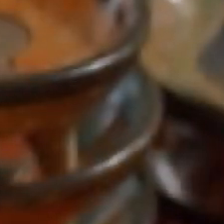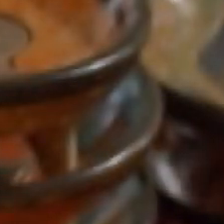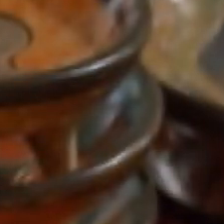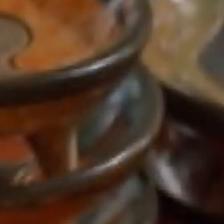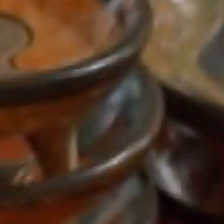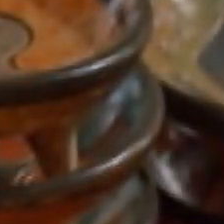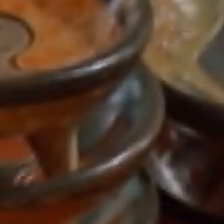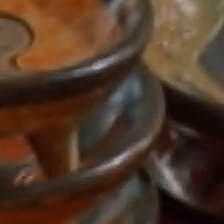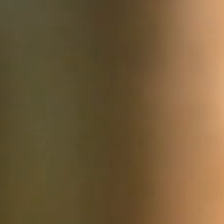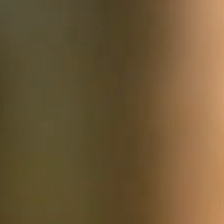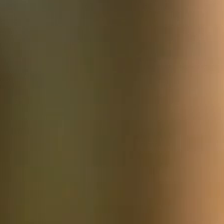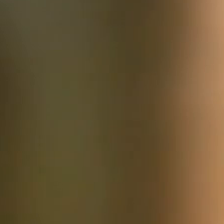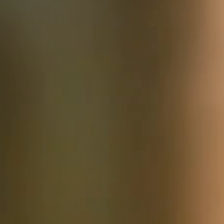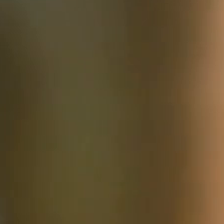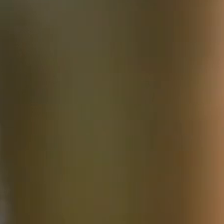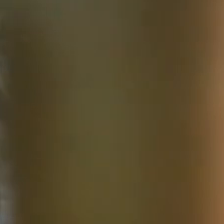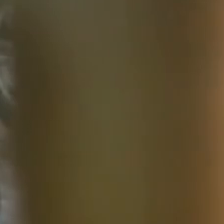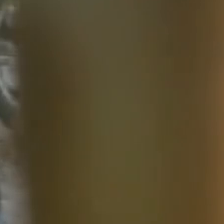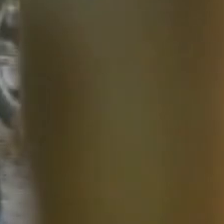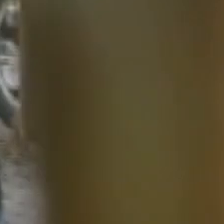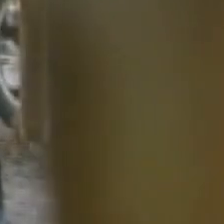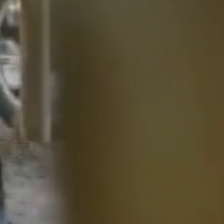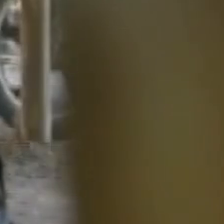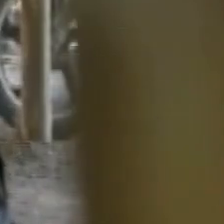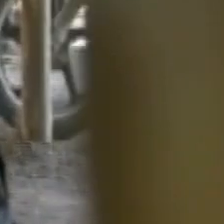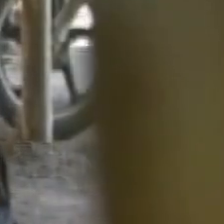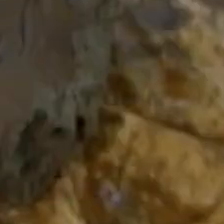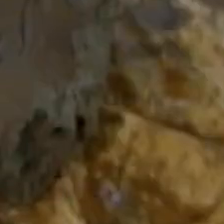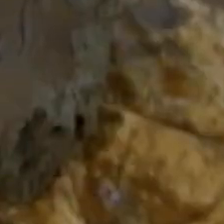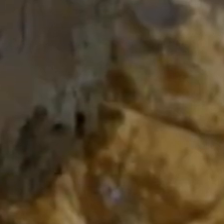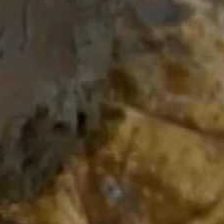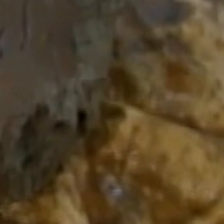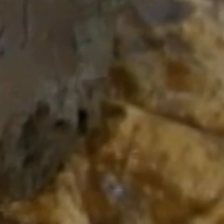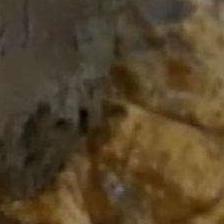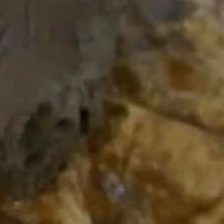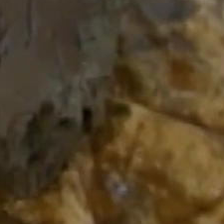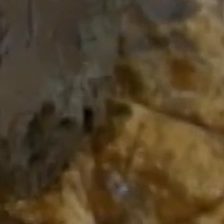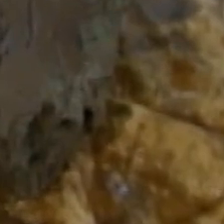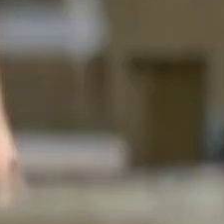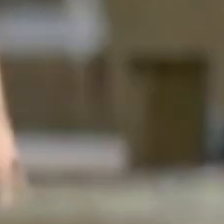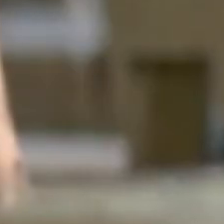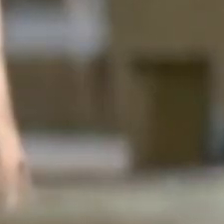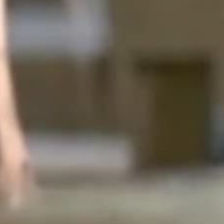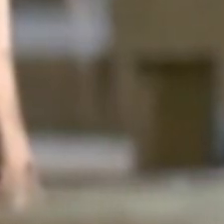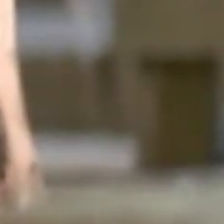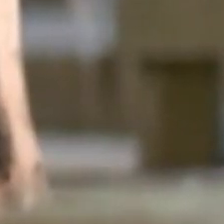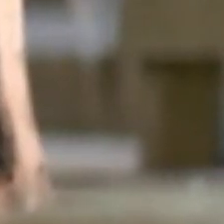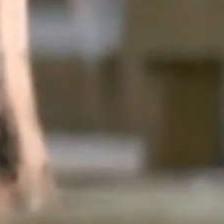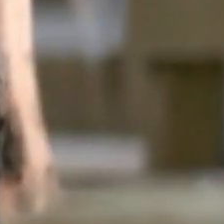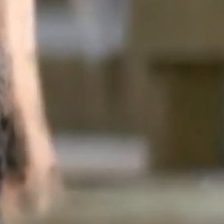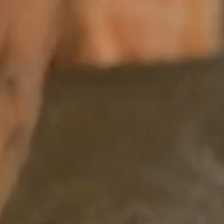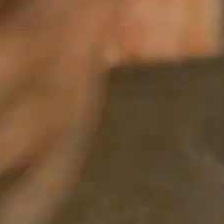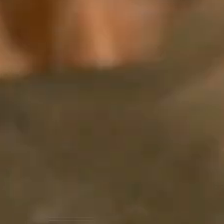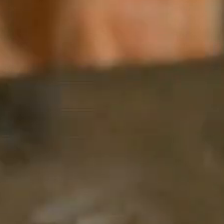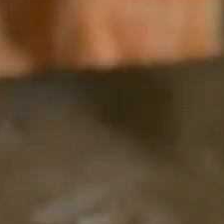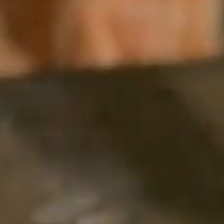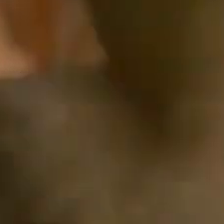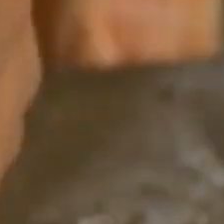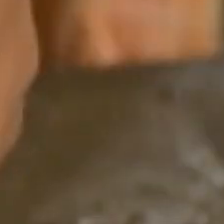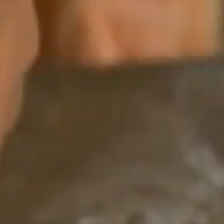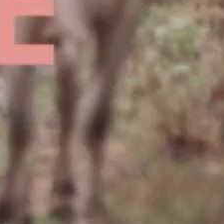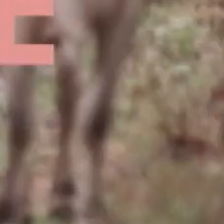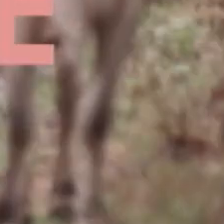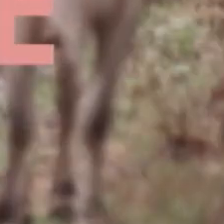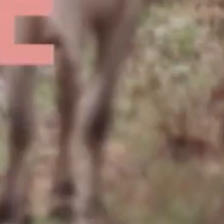programa Somos Cultura y donde conoceremos a Andy Campos, un joven de herencia chorotega que preserva el talento